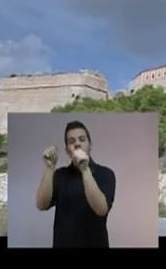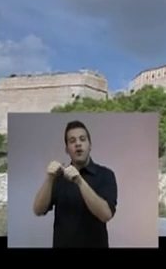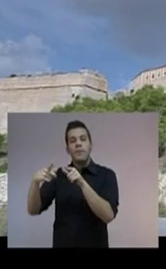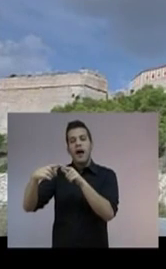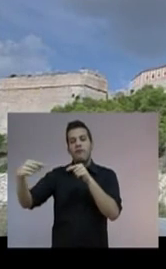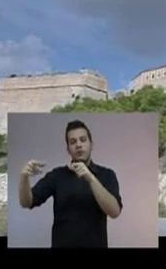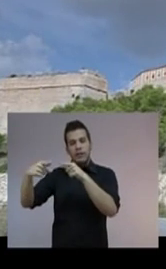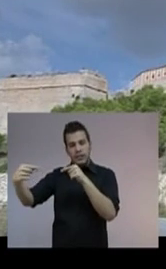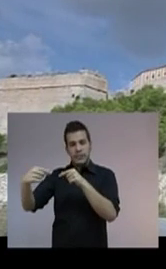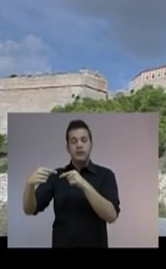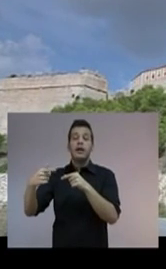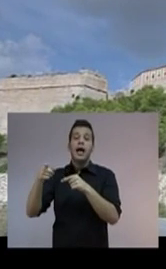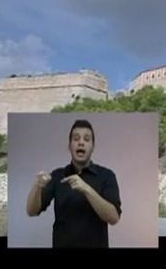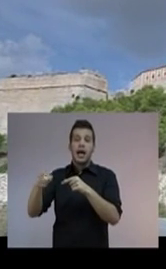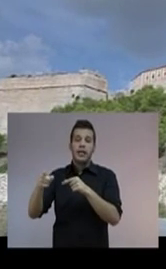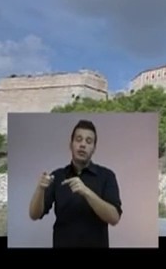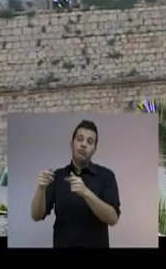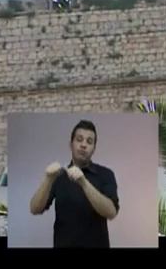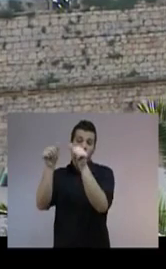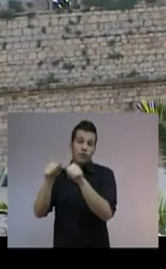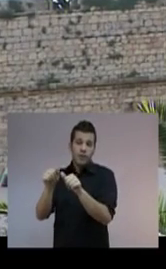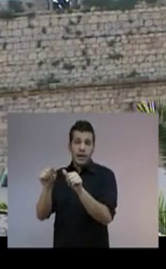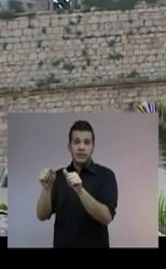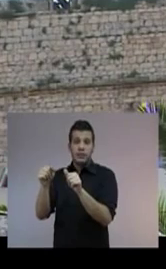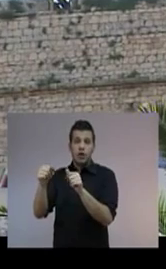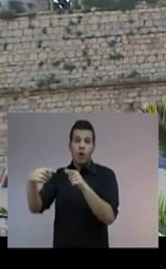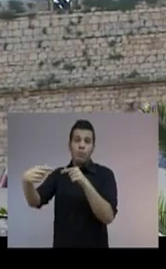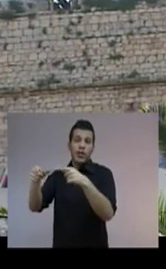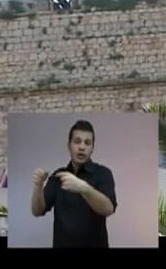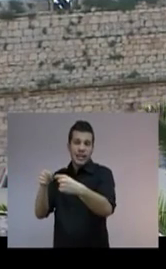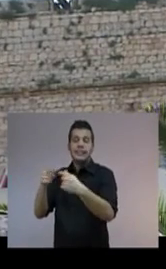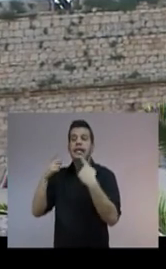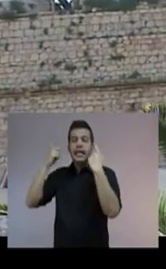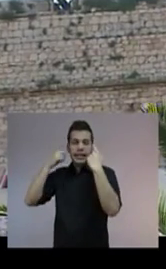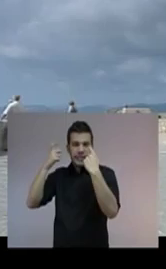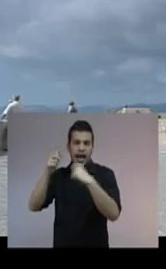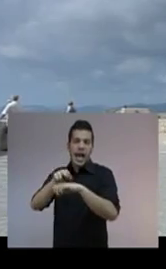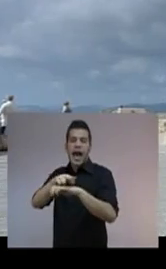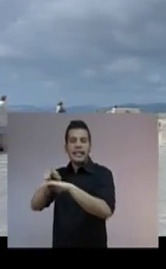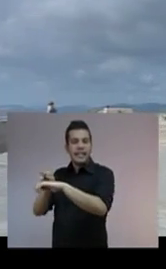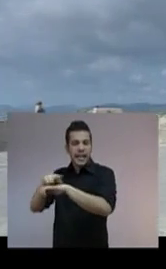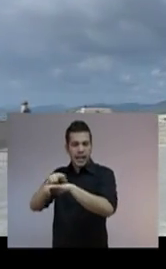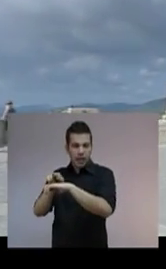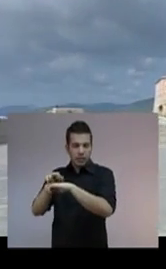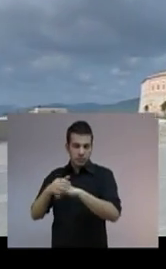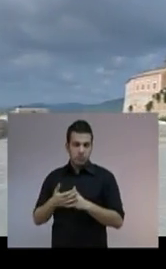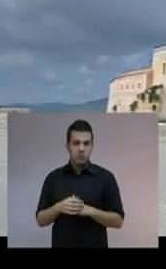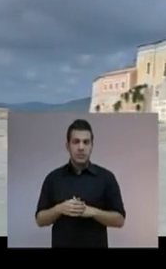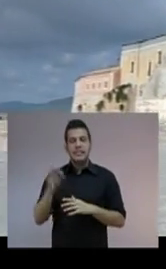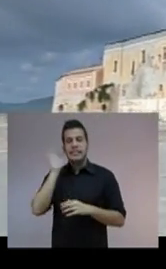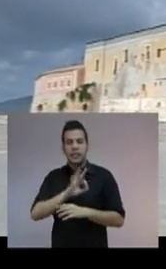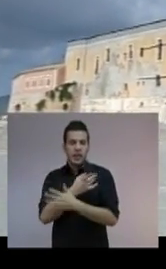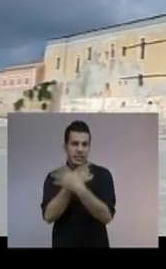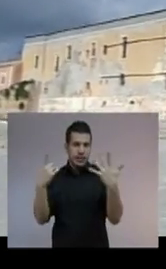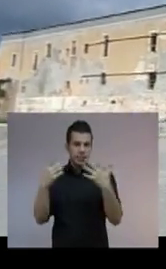formas poligonales que intentan defender de la artillería. Estamos en el siglo de la invención de la artillería, el siglo XVI.